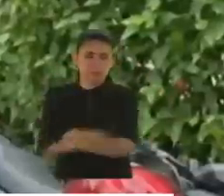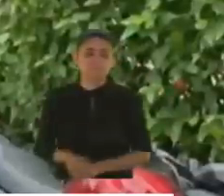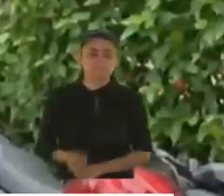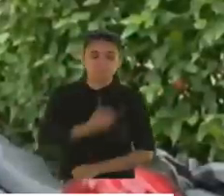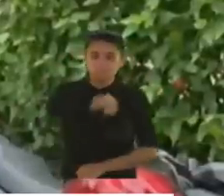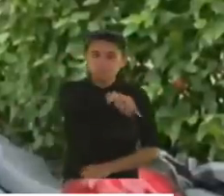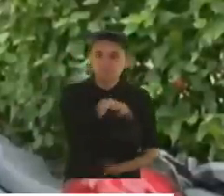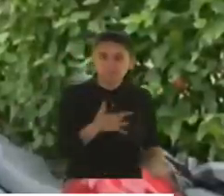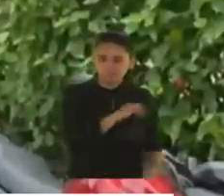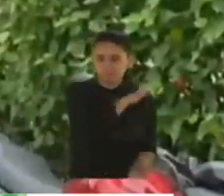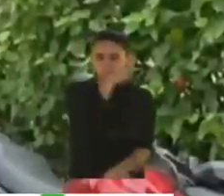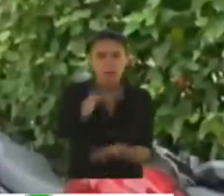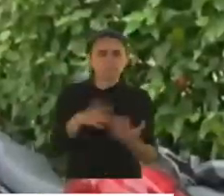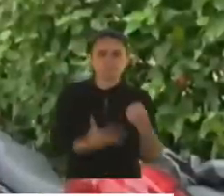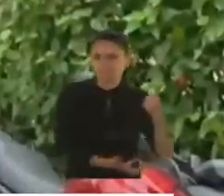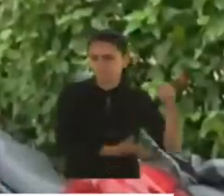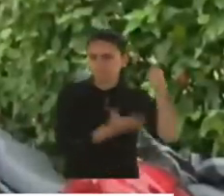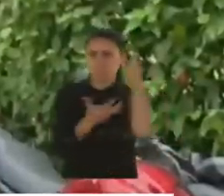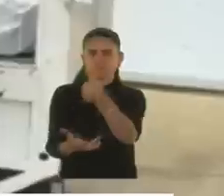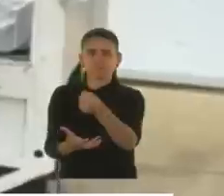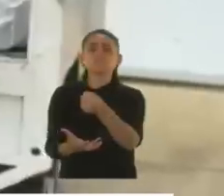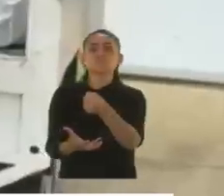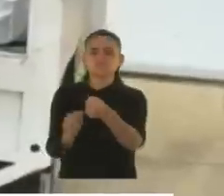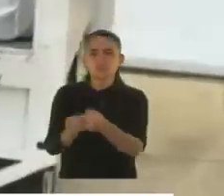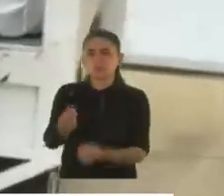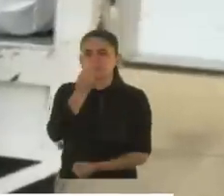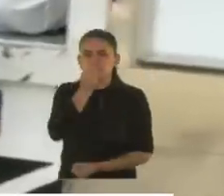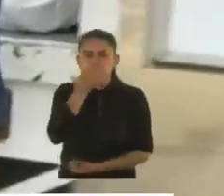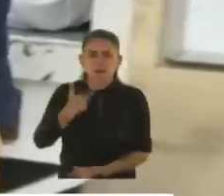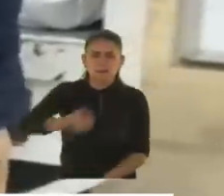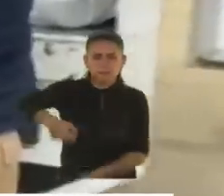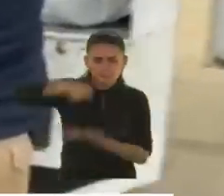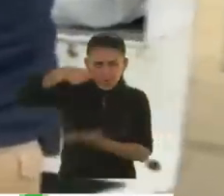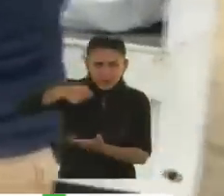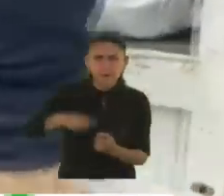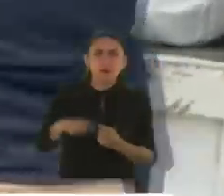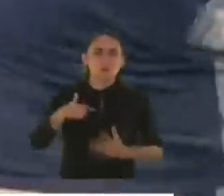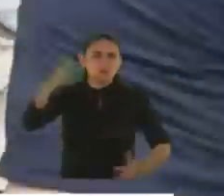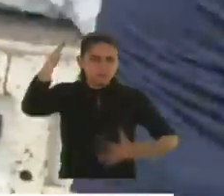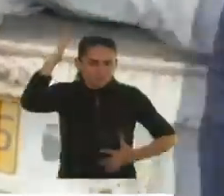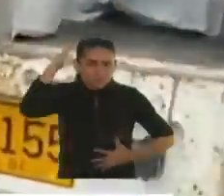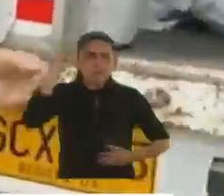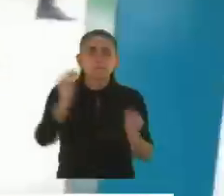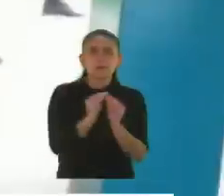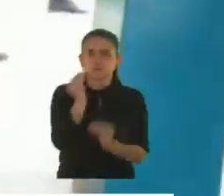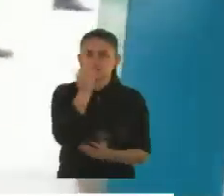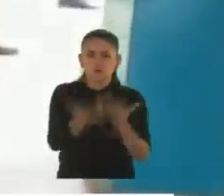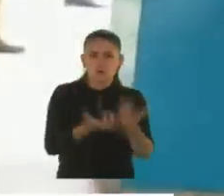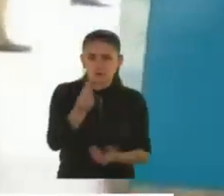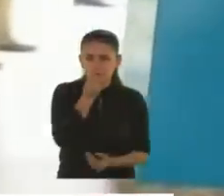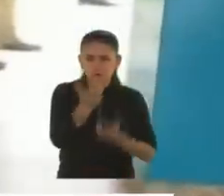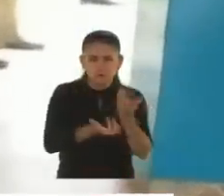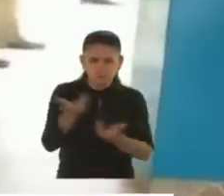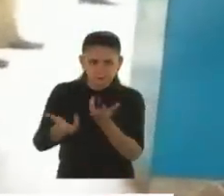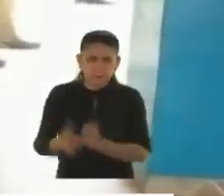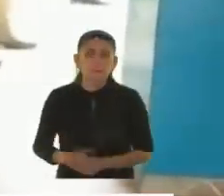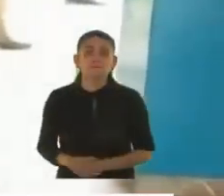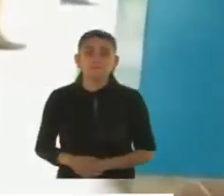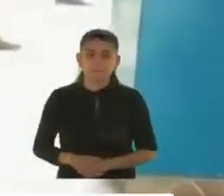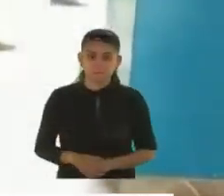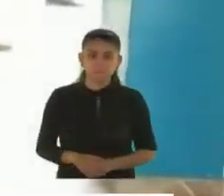ayuda humanitaria de emergencia, consistente en mercados, kits de aseo y kits de cocina. Necesitamos con urgencia de